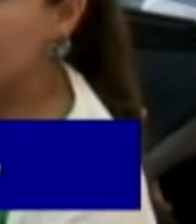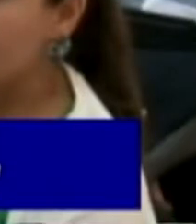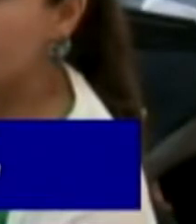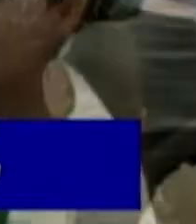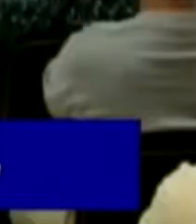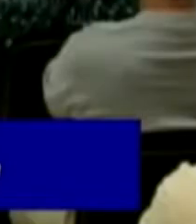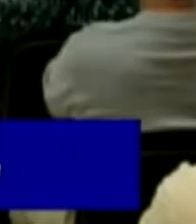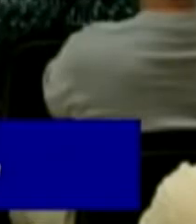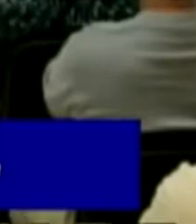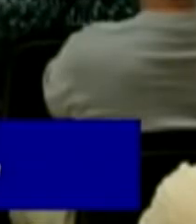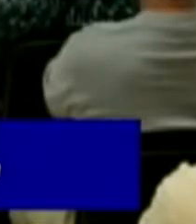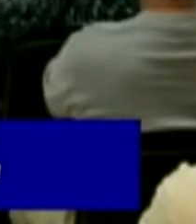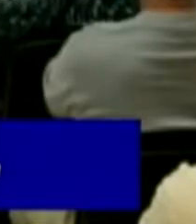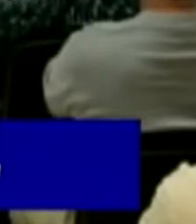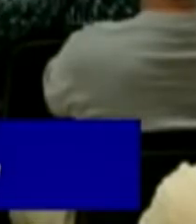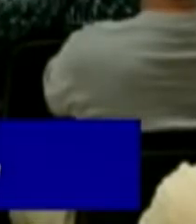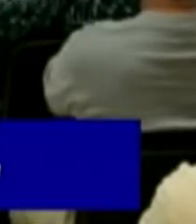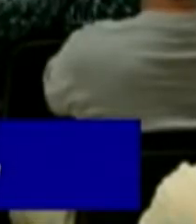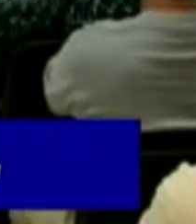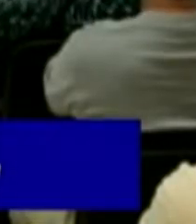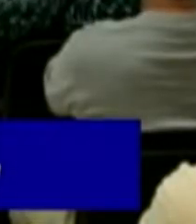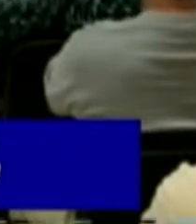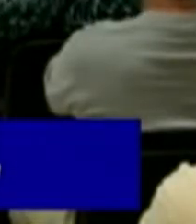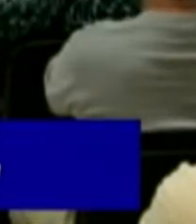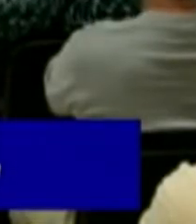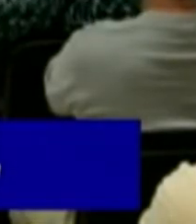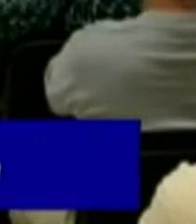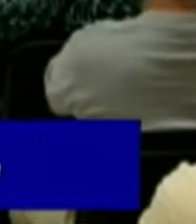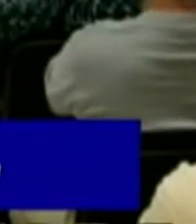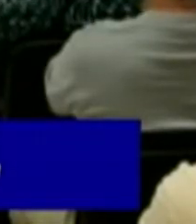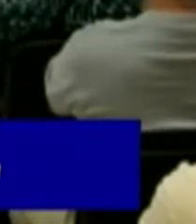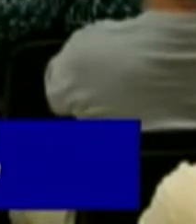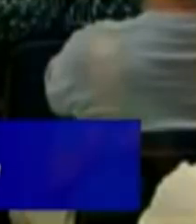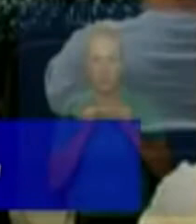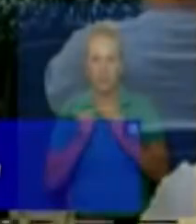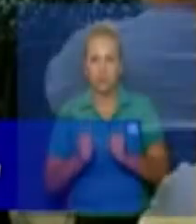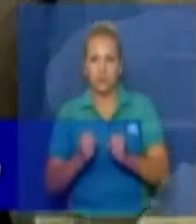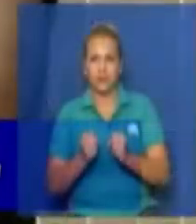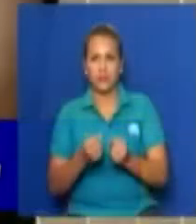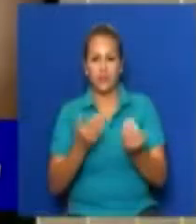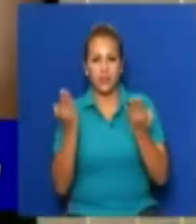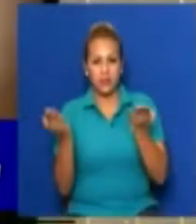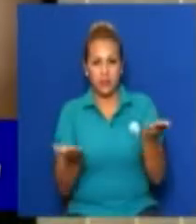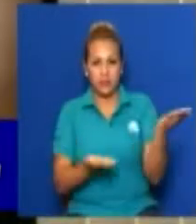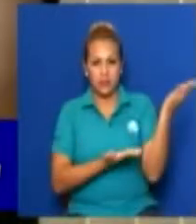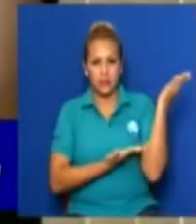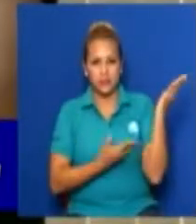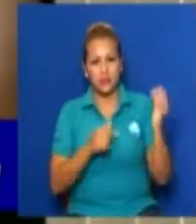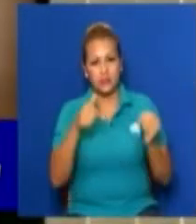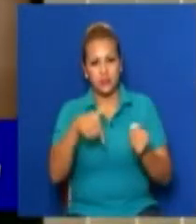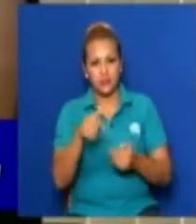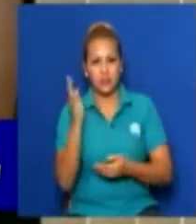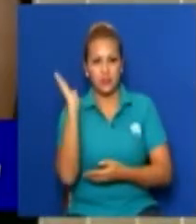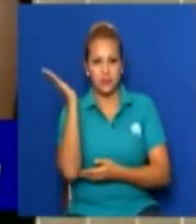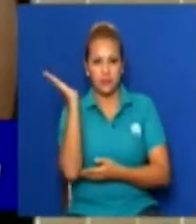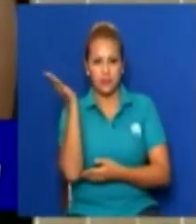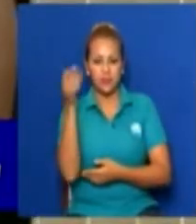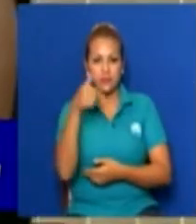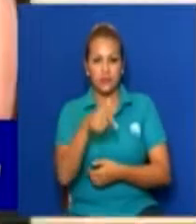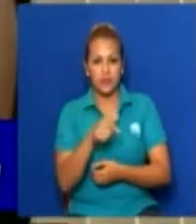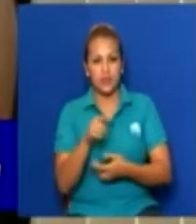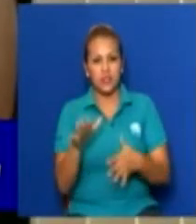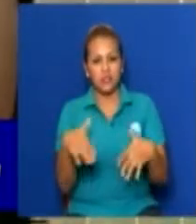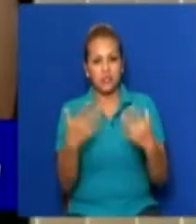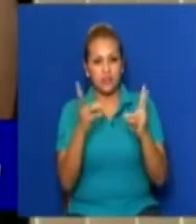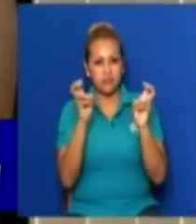Muy buenos días a todas y todos. Les damos la bienvenida a este foro que lo hemos